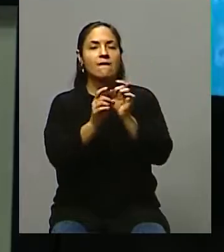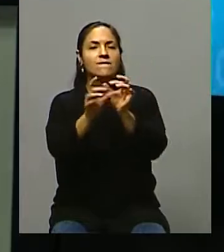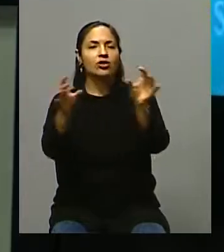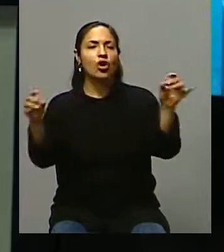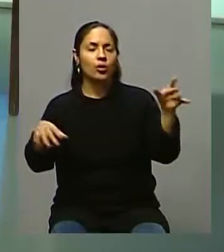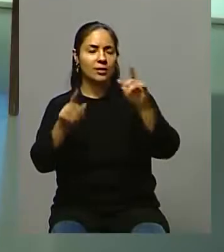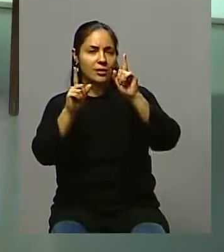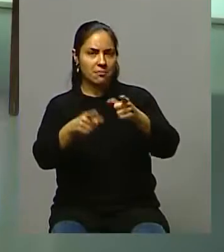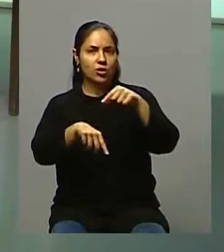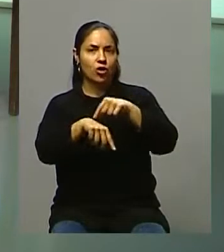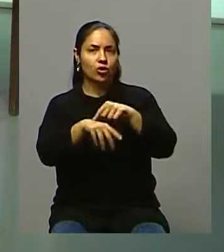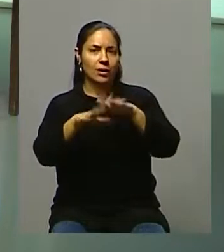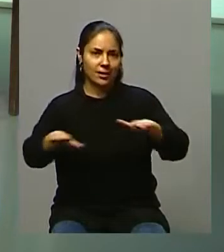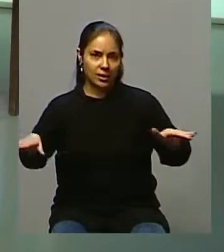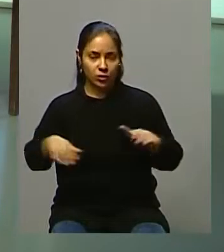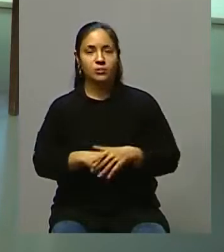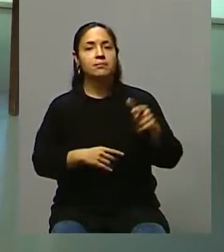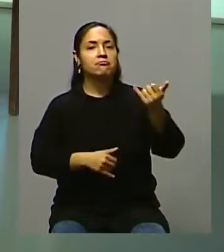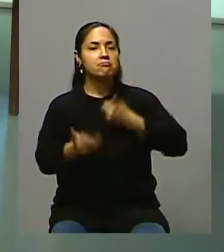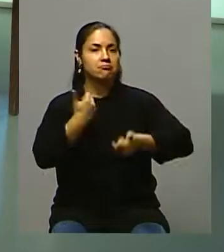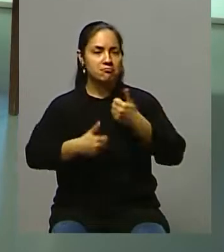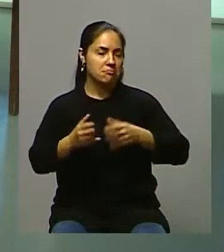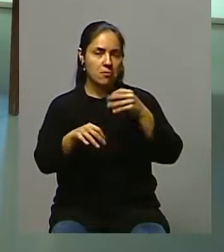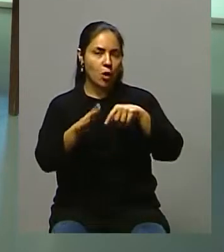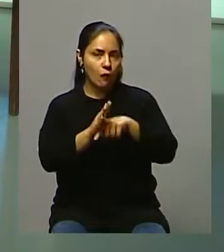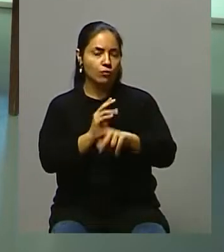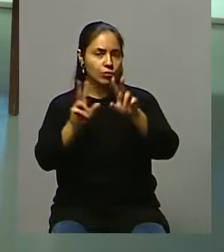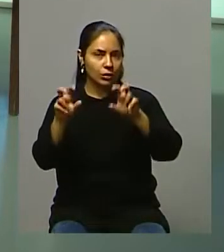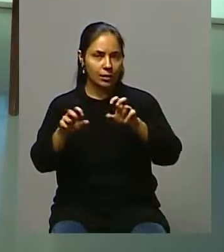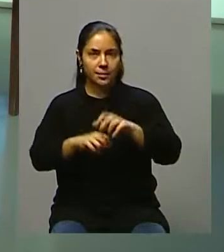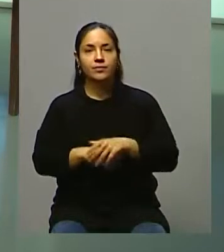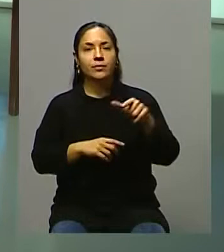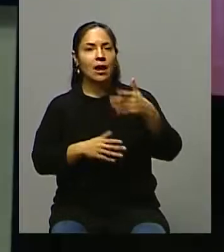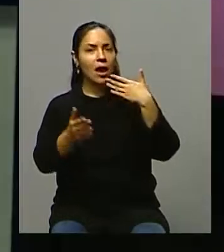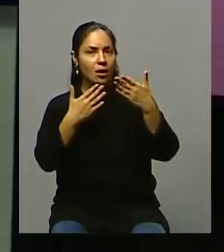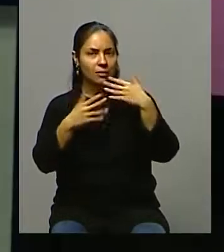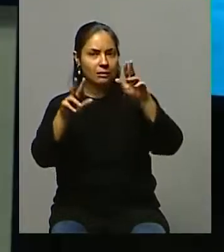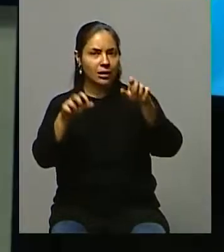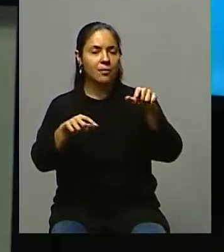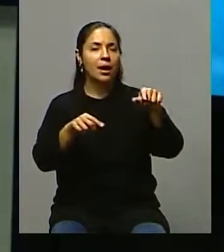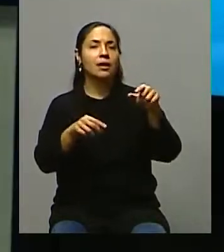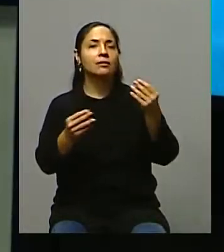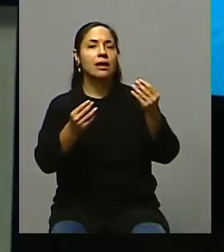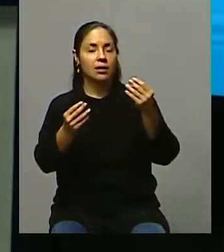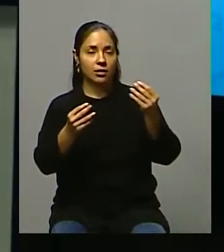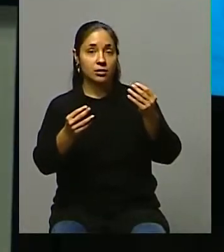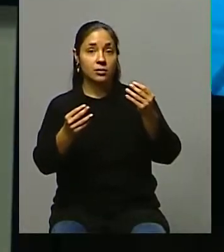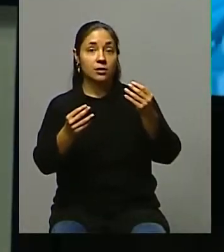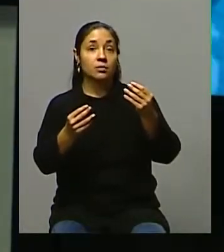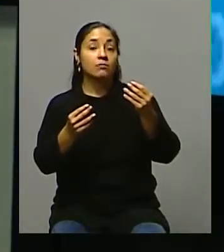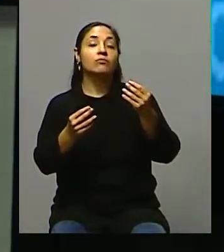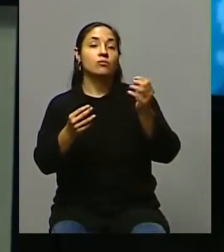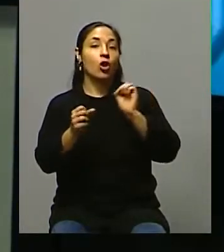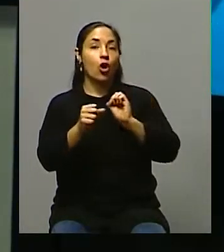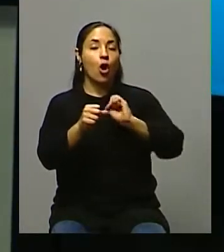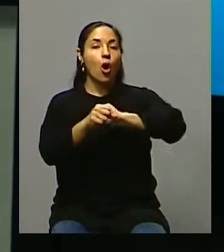de profundizar un poquito de este tema. Leonardo, habíamos quedado en hablar del tema de los casos de coronavirus, los que se reportan, ¿no? Los